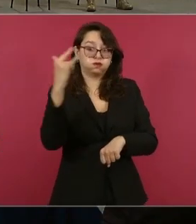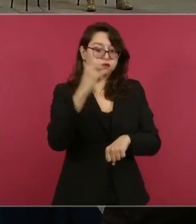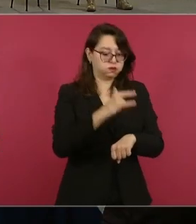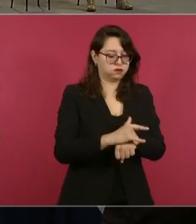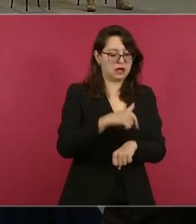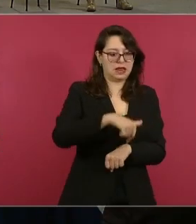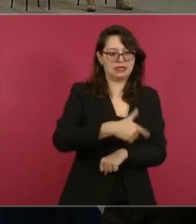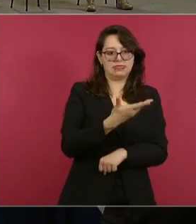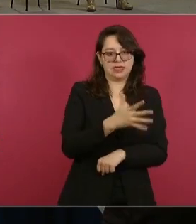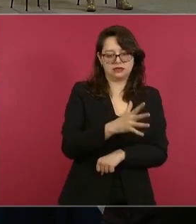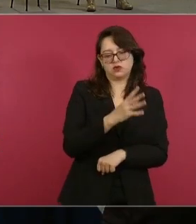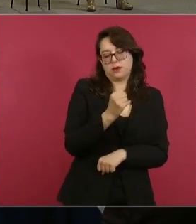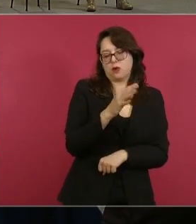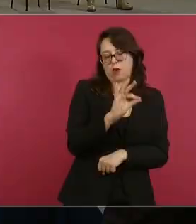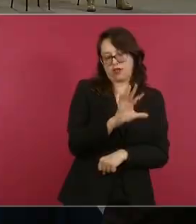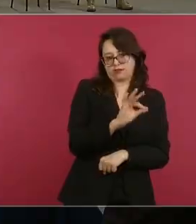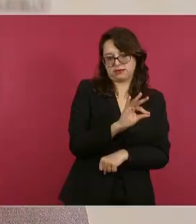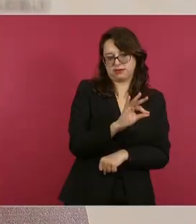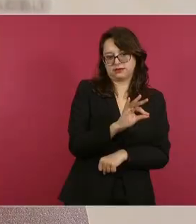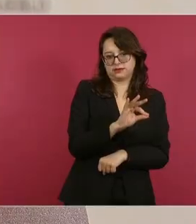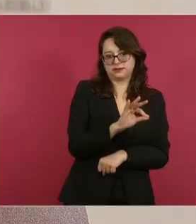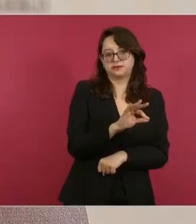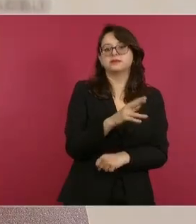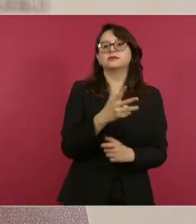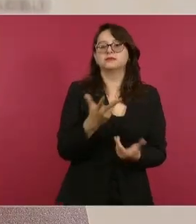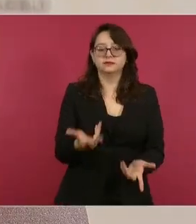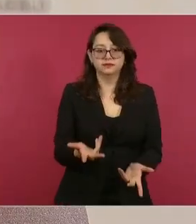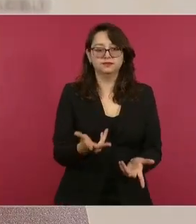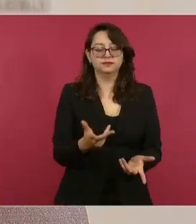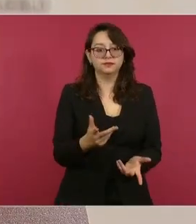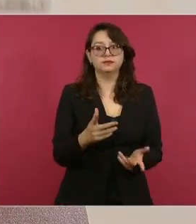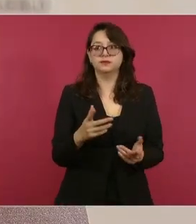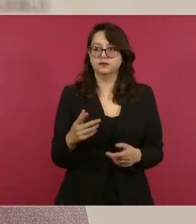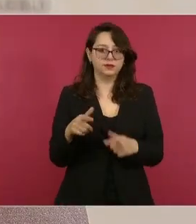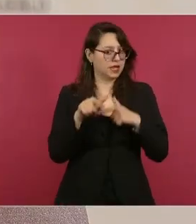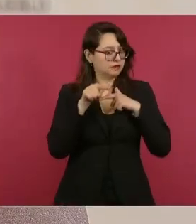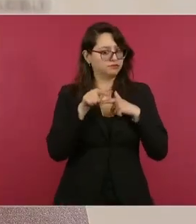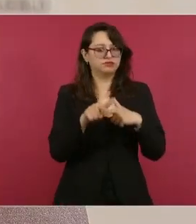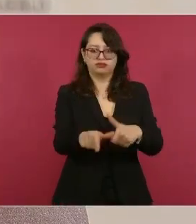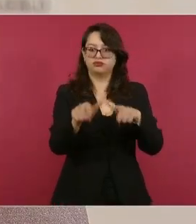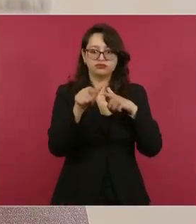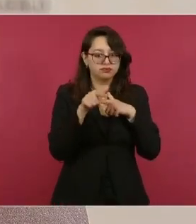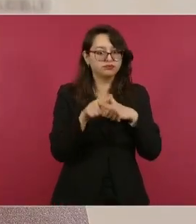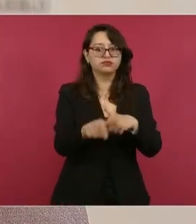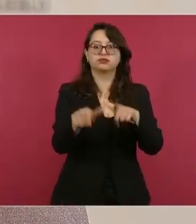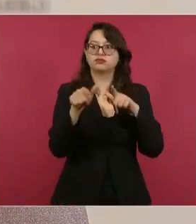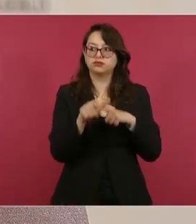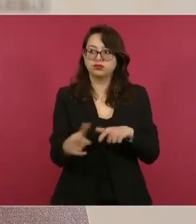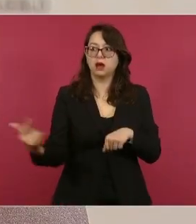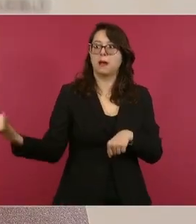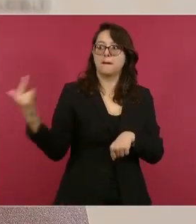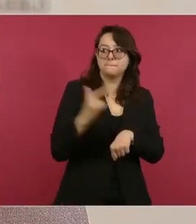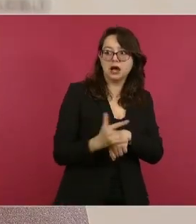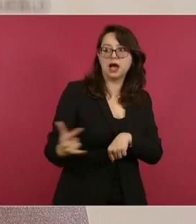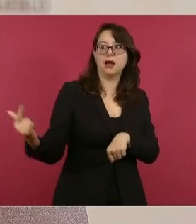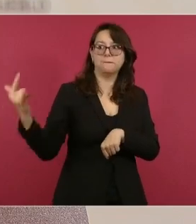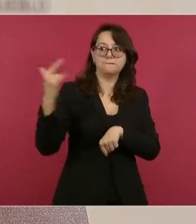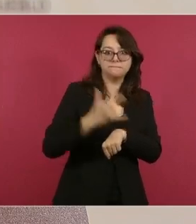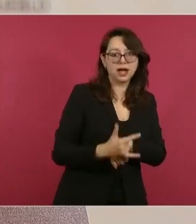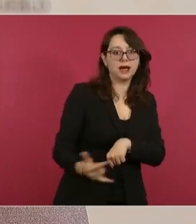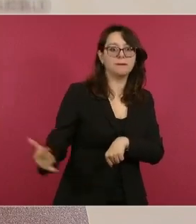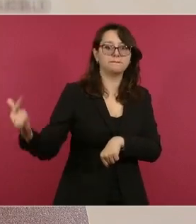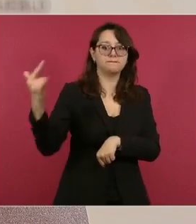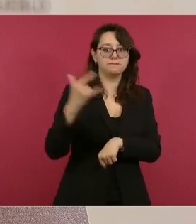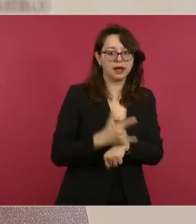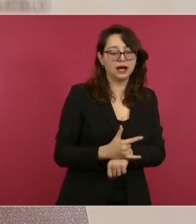Y a partir de ahí se va a empezar a ver mañana cómo se va comportando la situación de